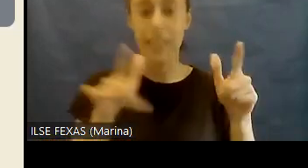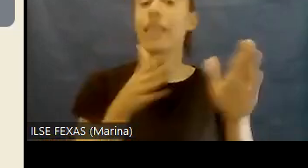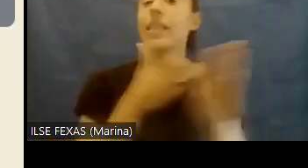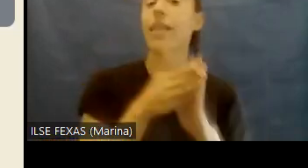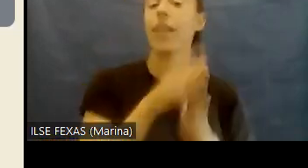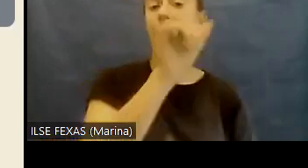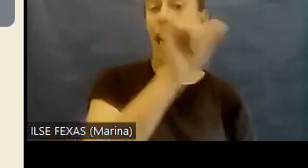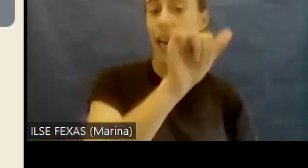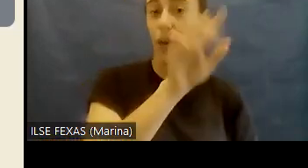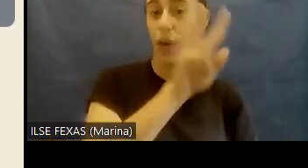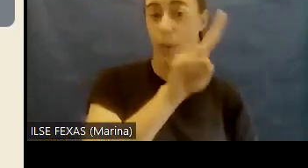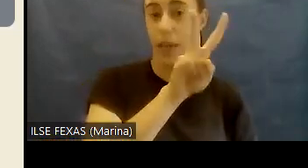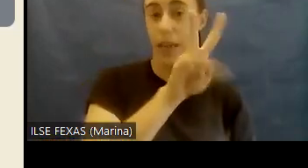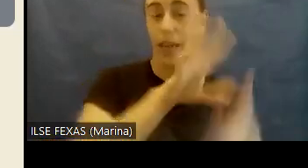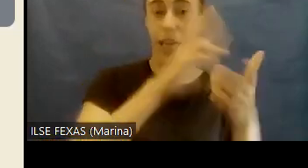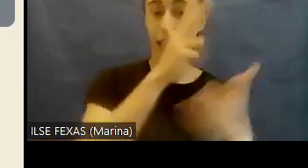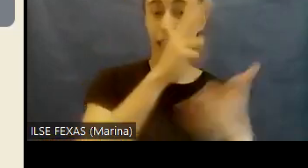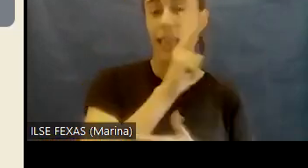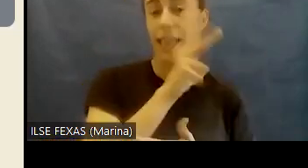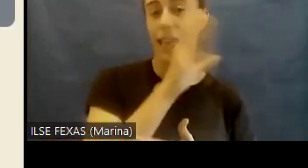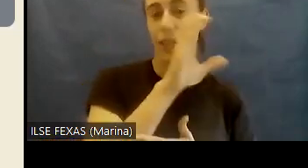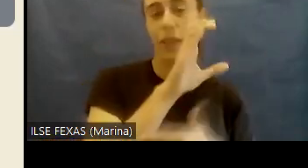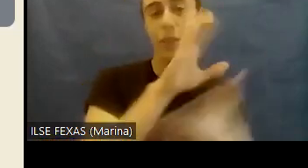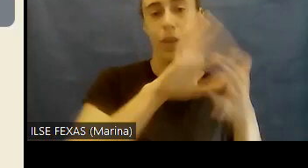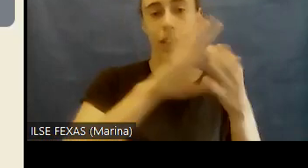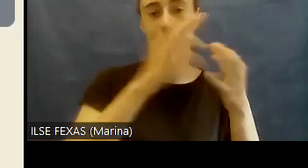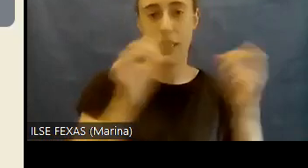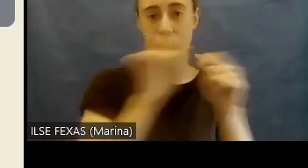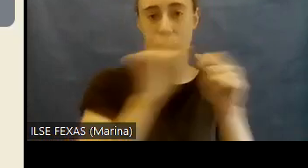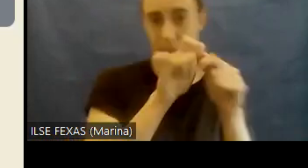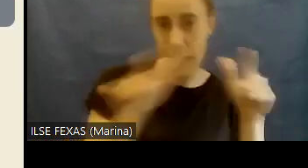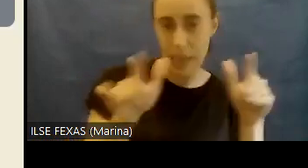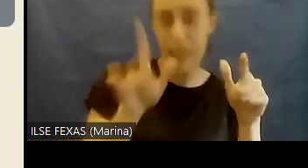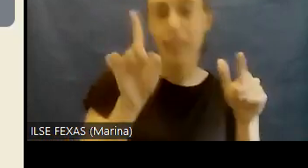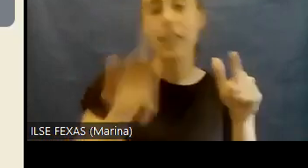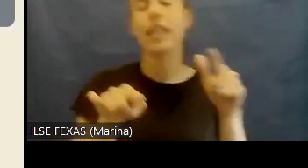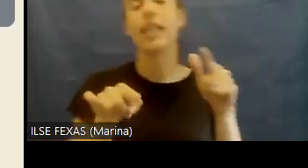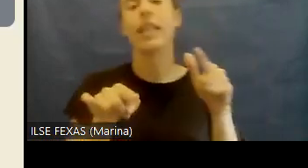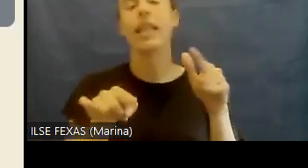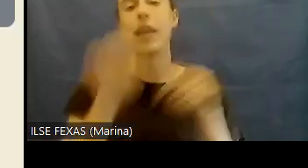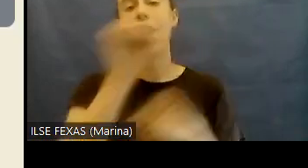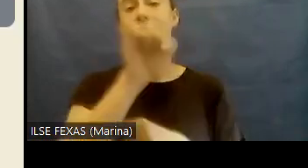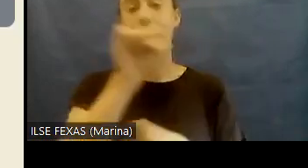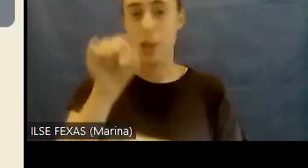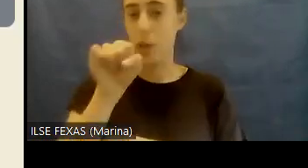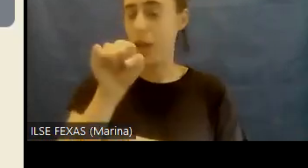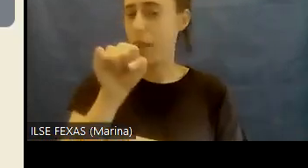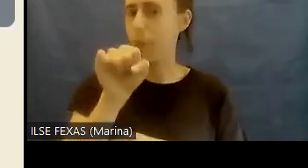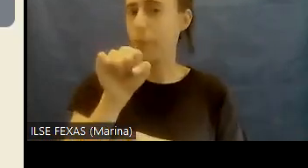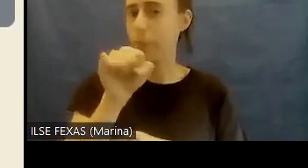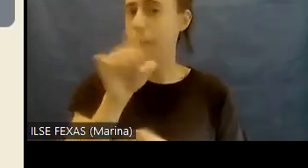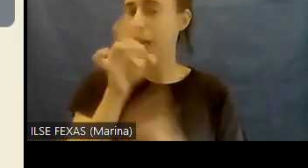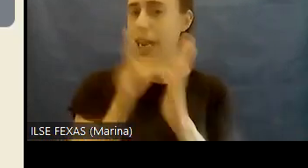cuanto posee hidratos de carbono de cadena larga, que aparte es muy rico en muchos aminoácidos, prácticamente en la mayoría de